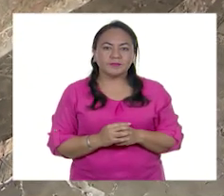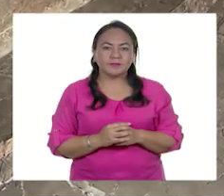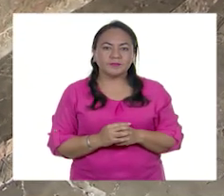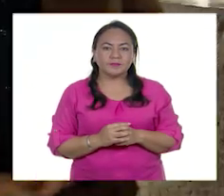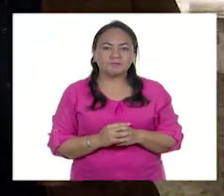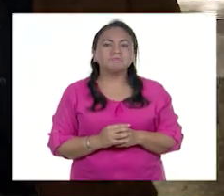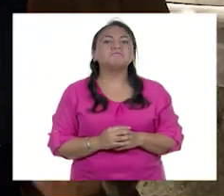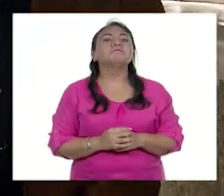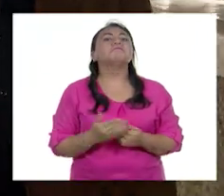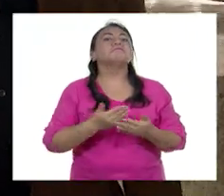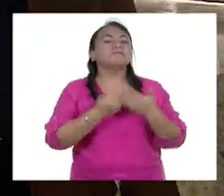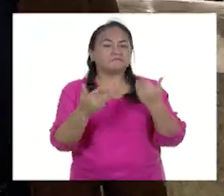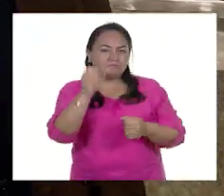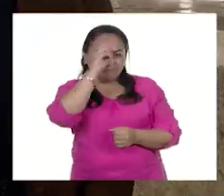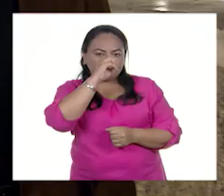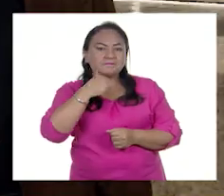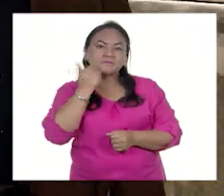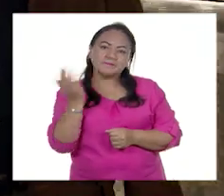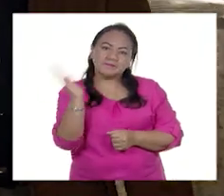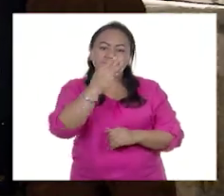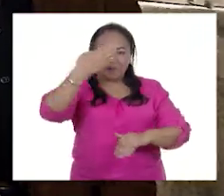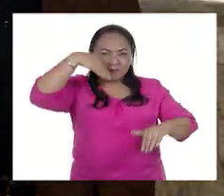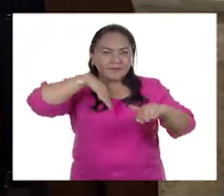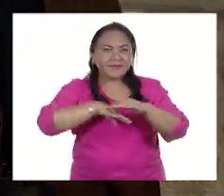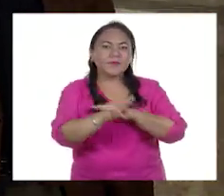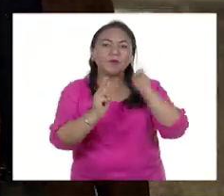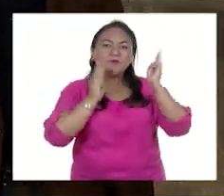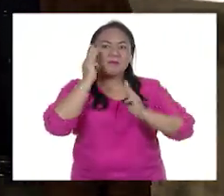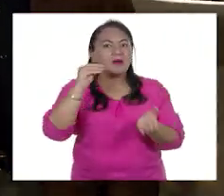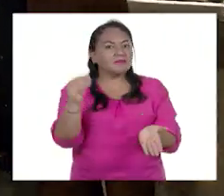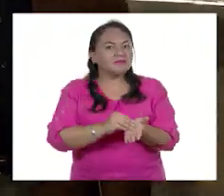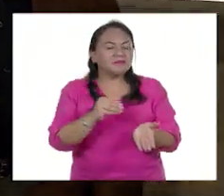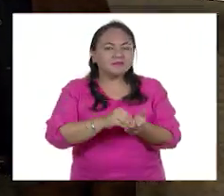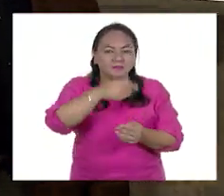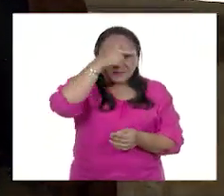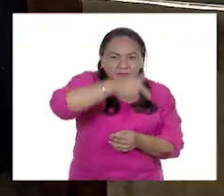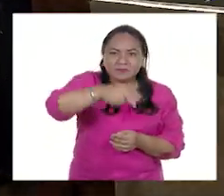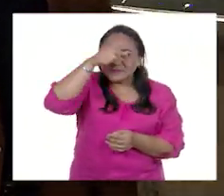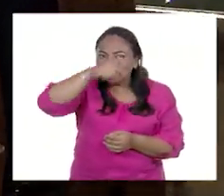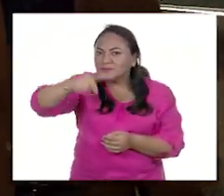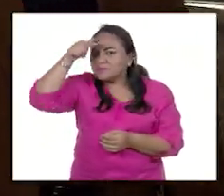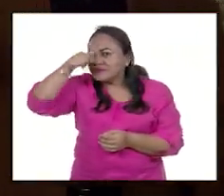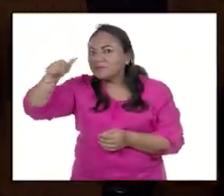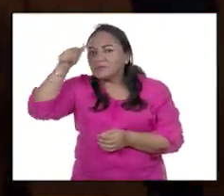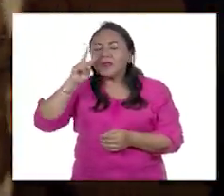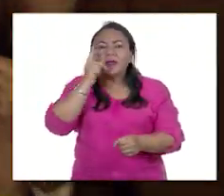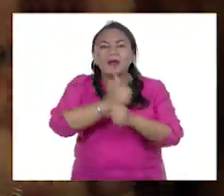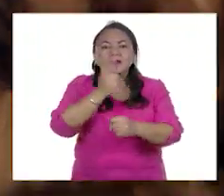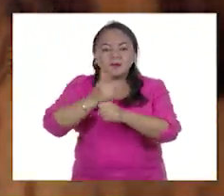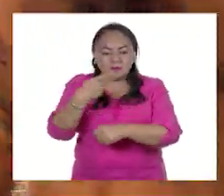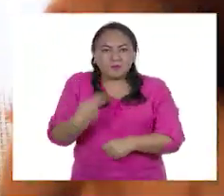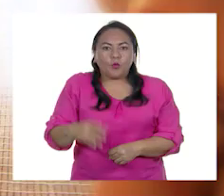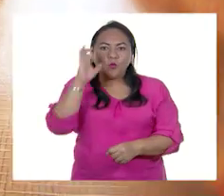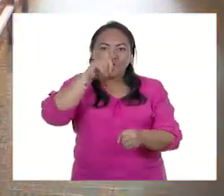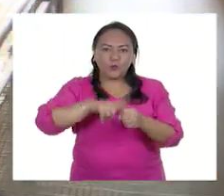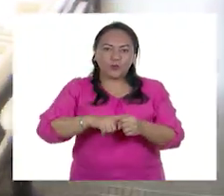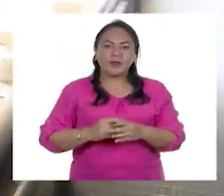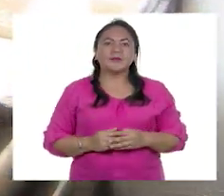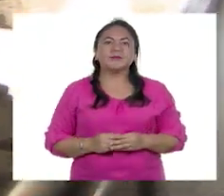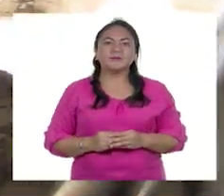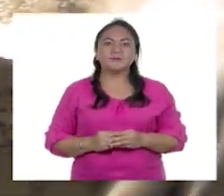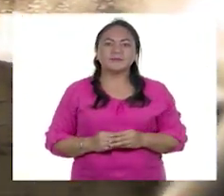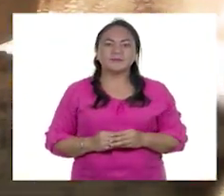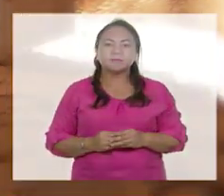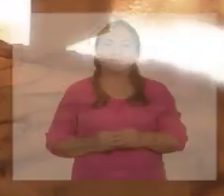¿Qué te parece si ahora vamos al interior del museo, donde todavía podemos ver muchísimas cosas y enterarnos más de nuestra cultura? Claro.